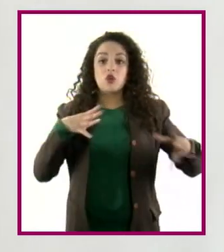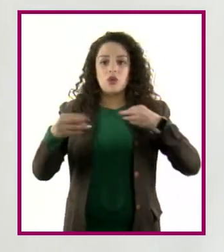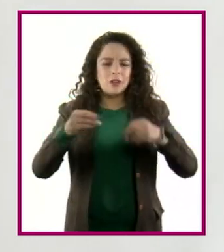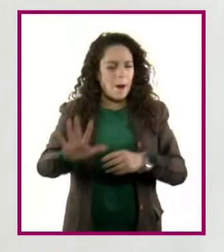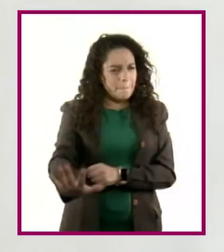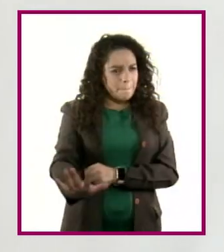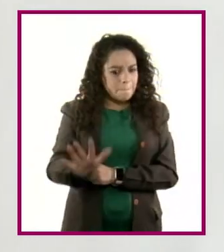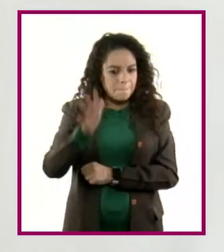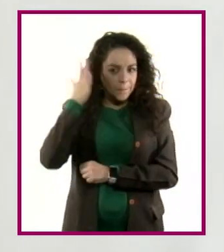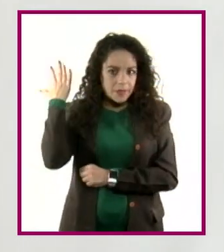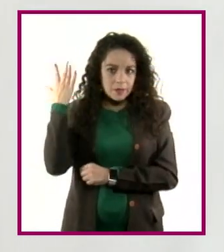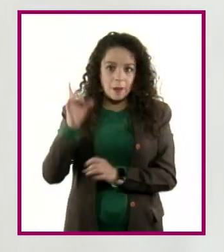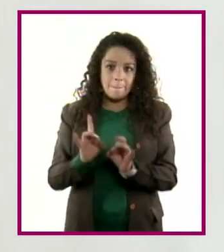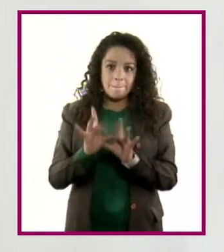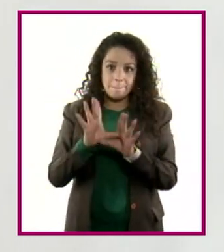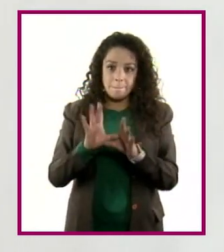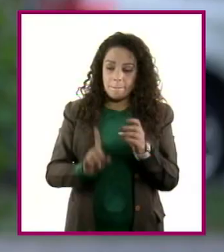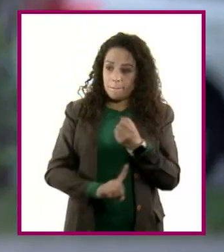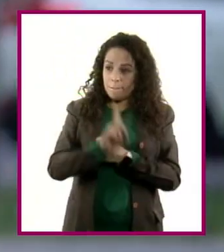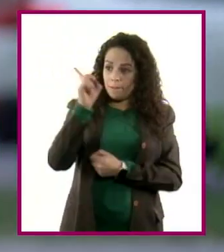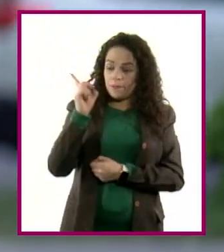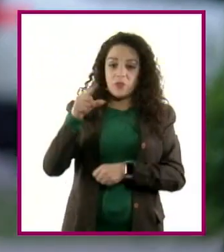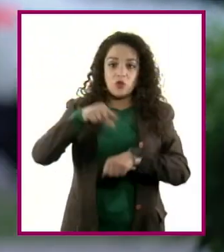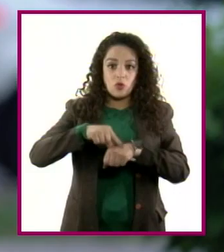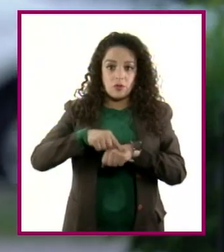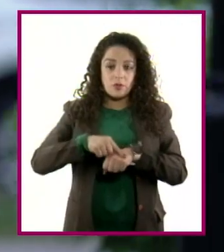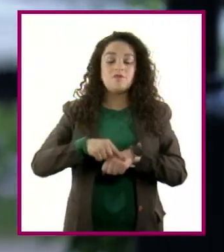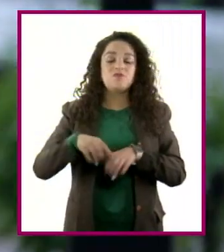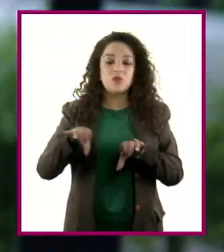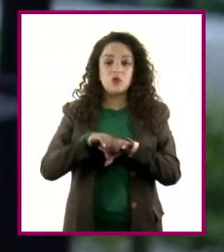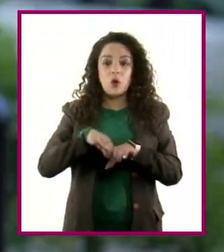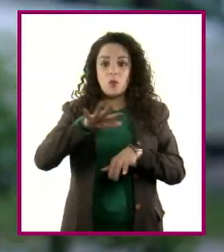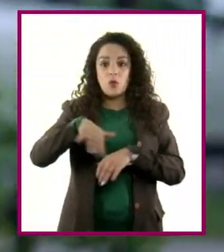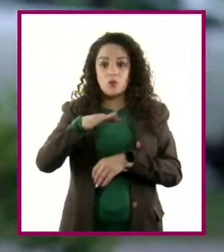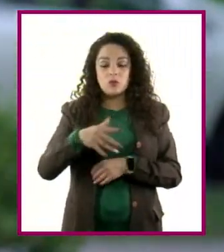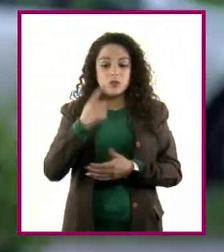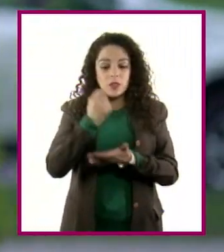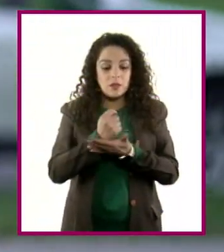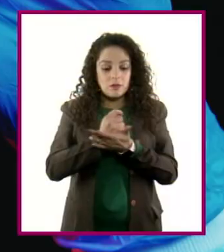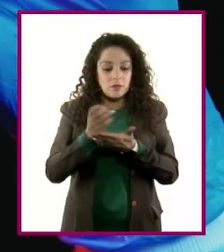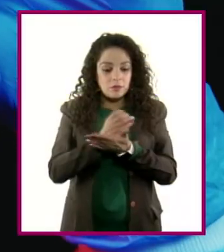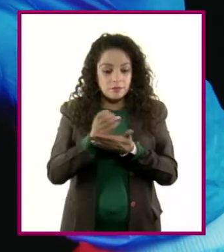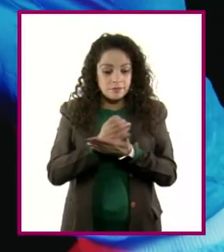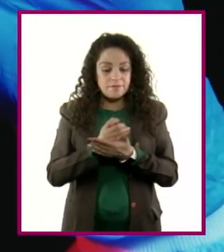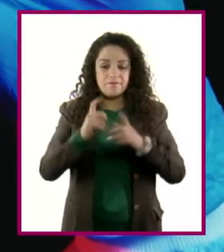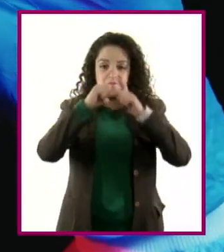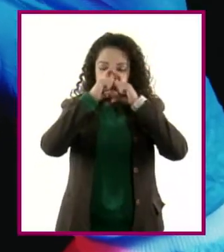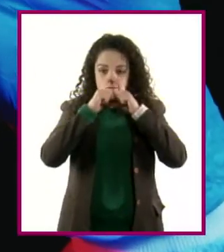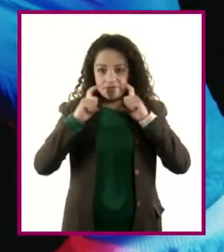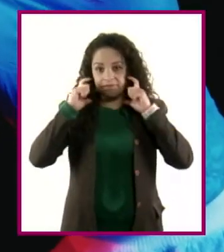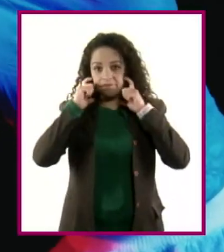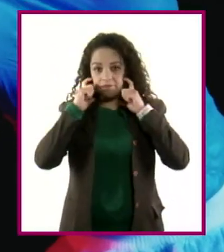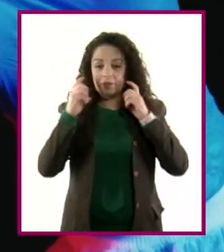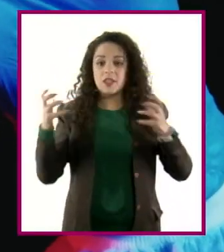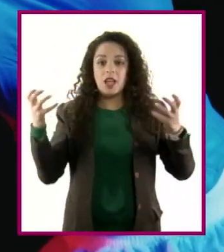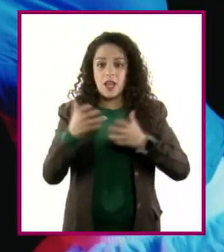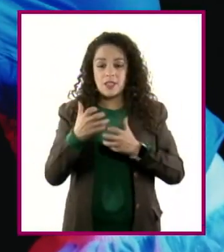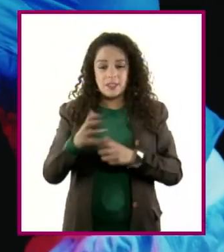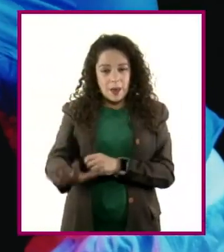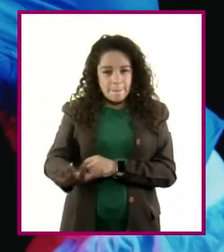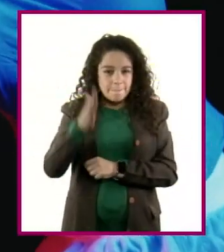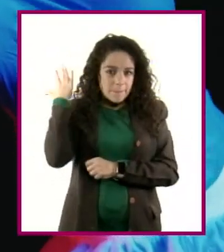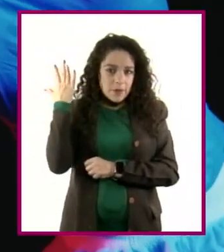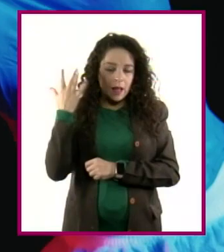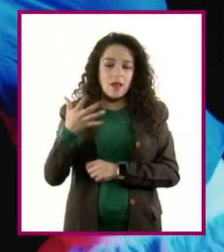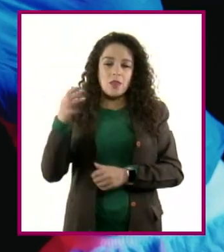acelerados, emergencias médicas, búsqueda de tratamientos, medidas sanitarias que nos cubrieron el rostro, creación de vacunas en tiempo récord,